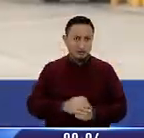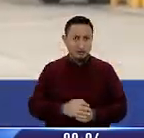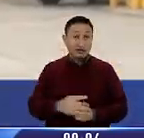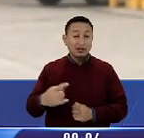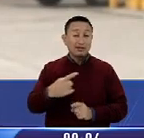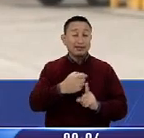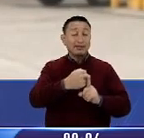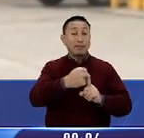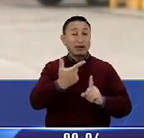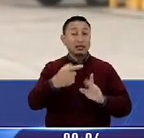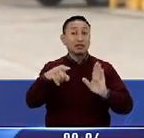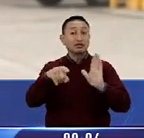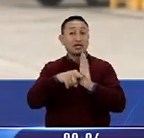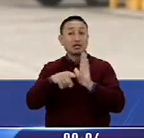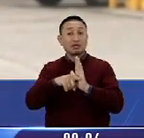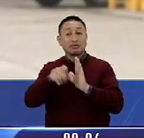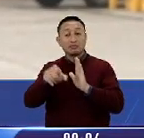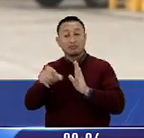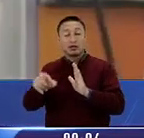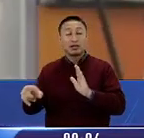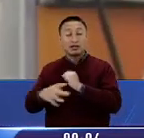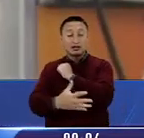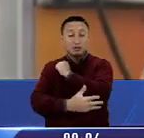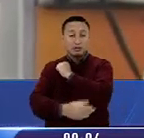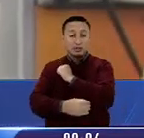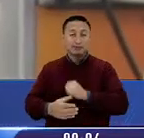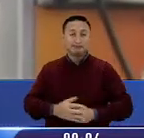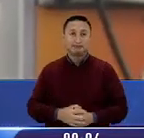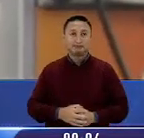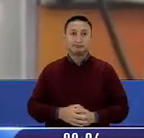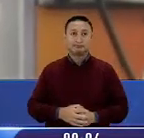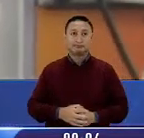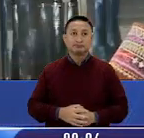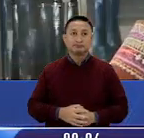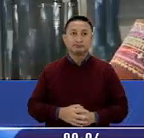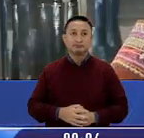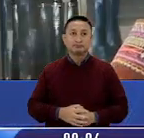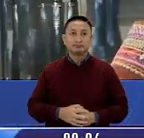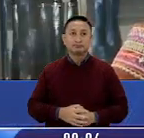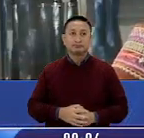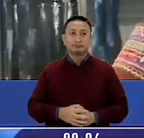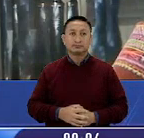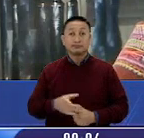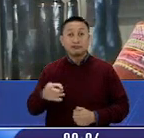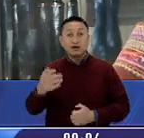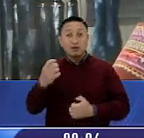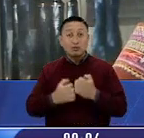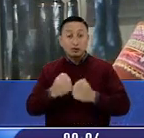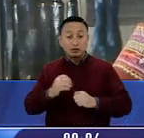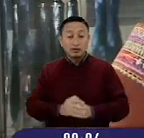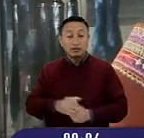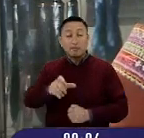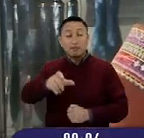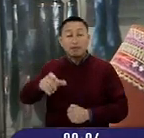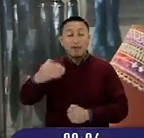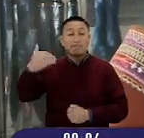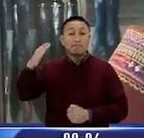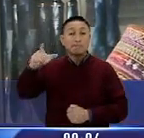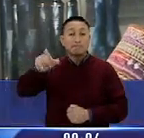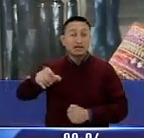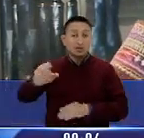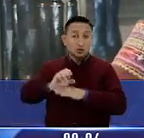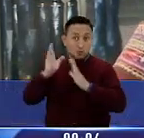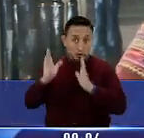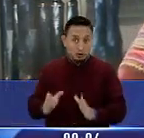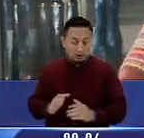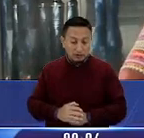impactar negativamente en las finanzas de los sectores más vulnerables. Se va a afectar a la mayoría del pueblo ecuatoriano